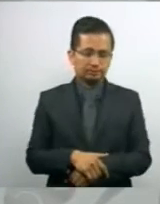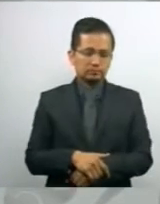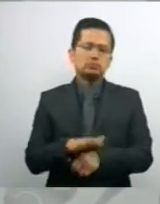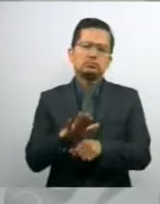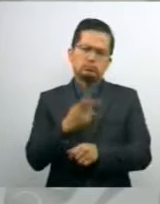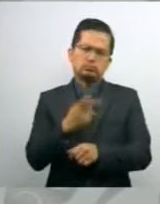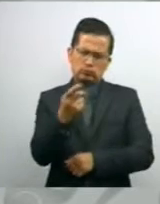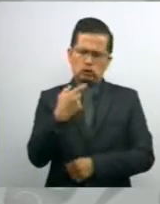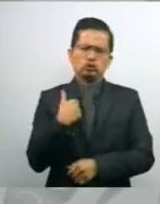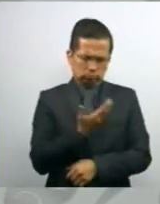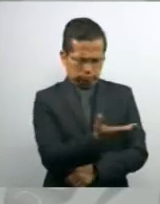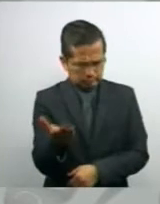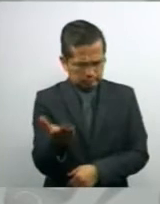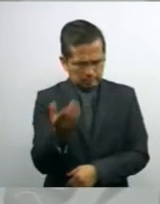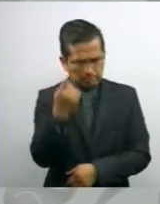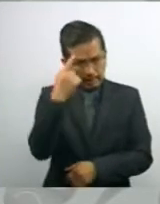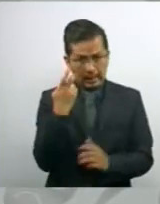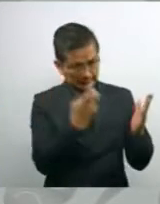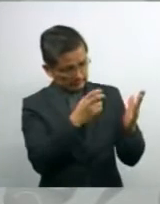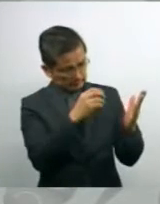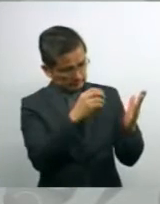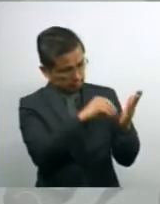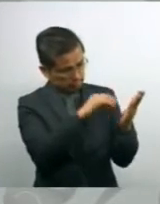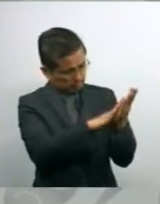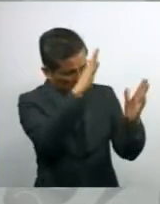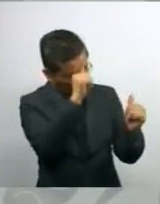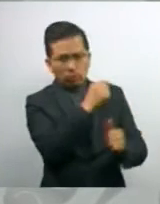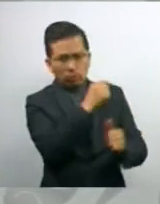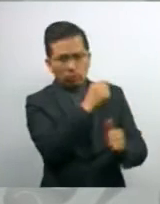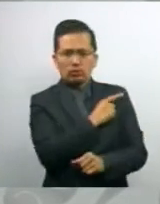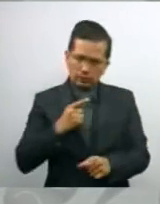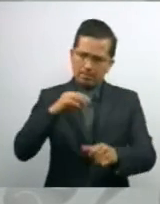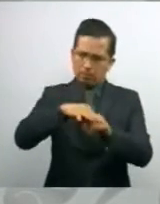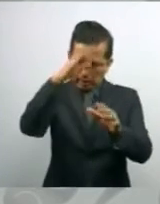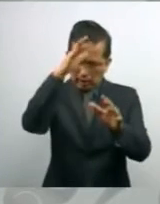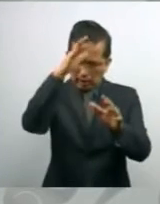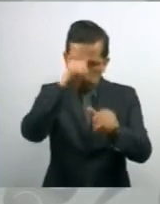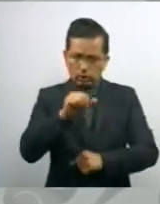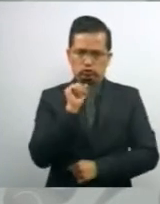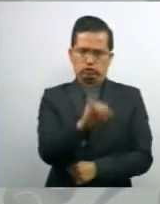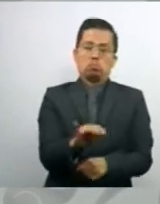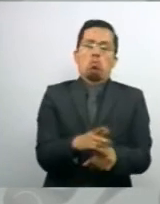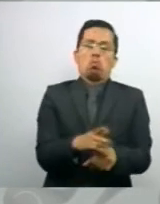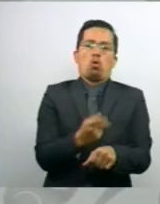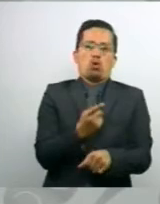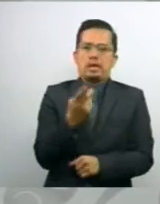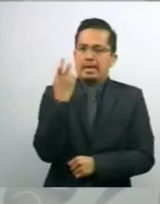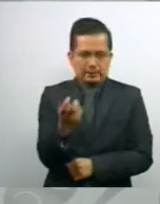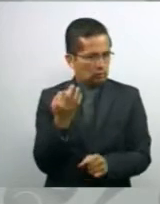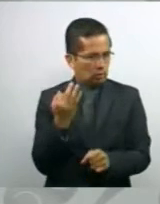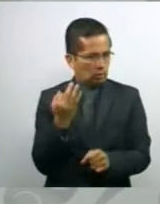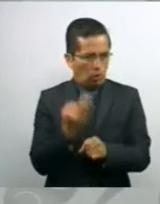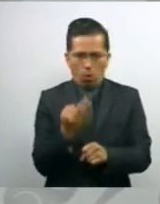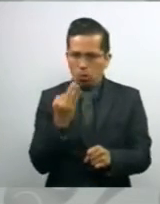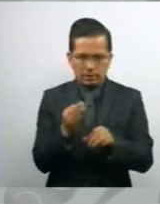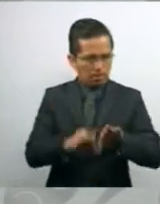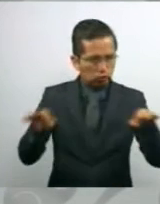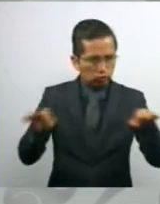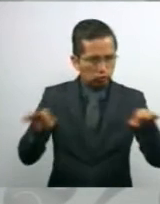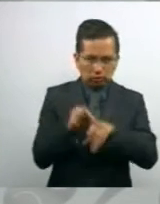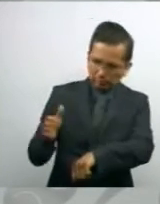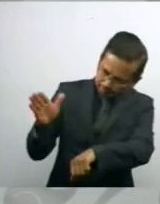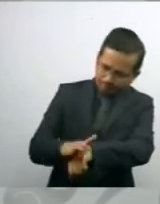a favor de este punto de acuerdo, porque sin duda hoy más que nunca es relevante el hacer el exhorto y que se